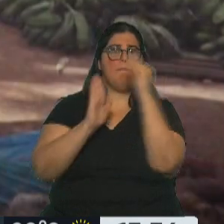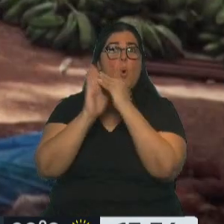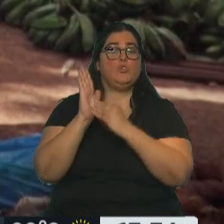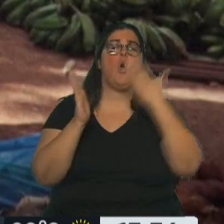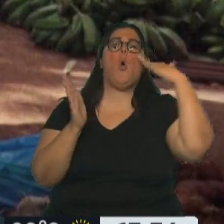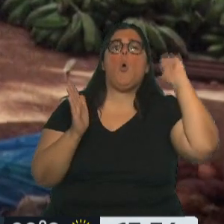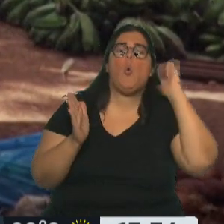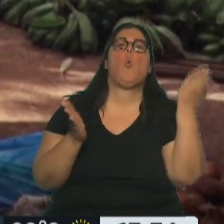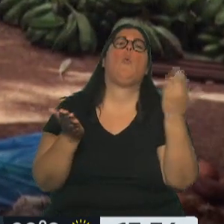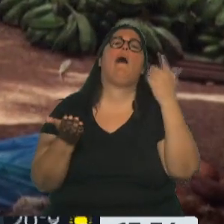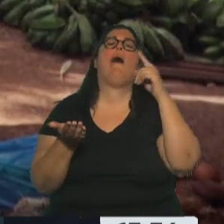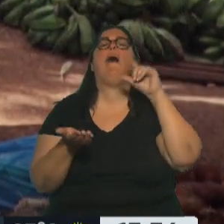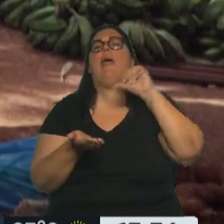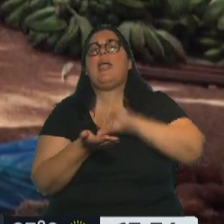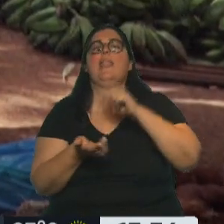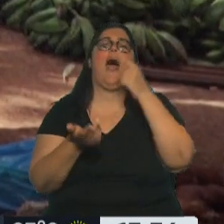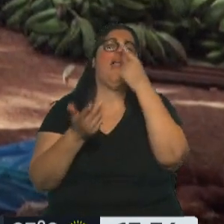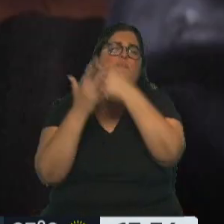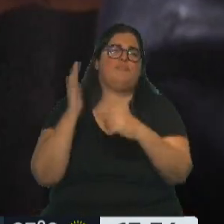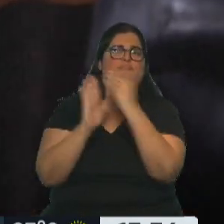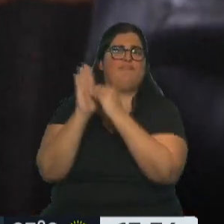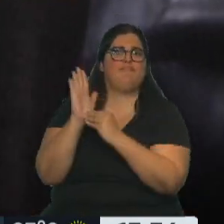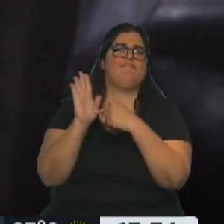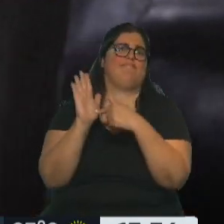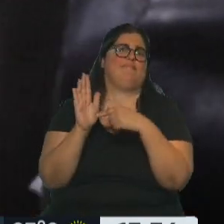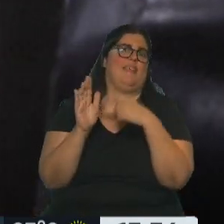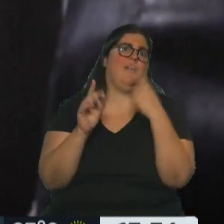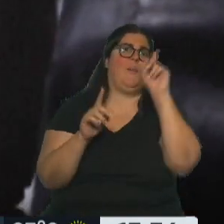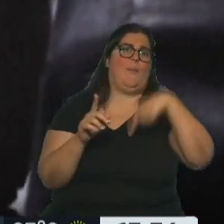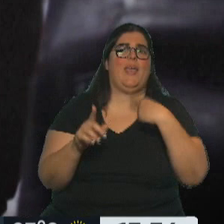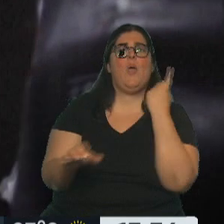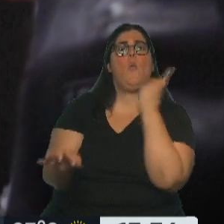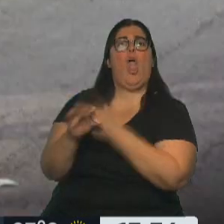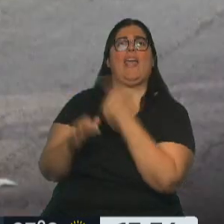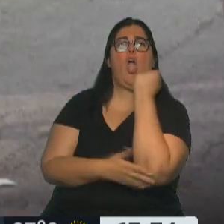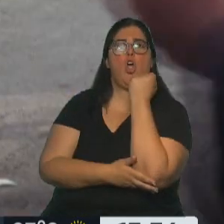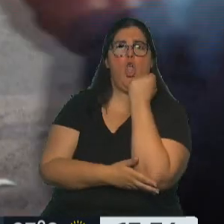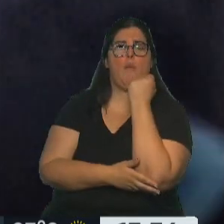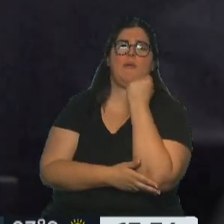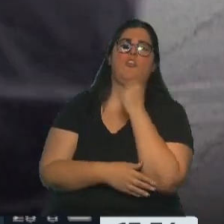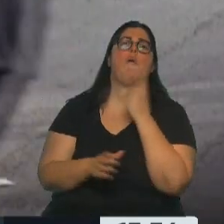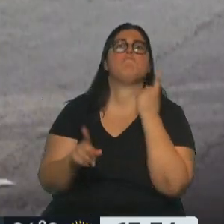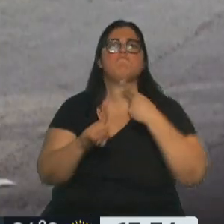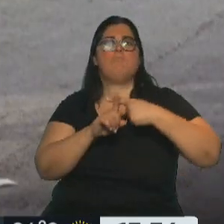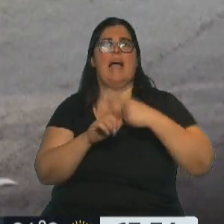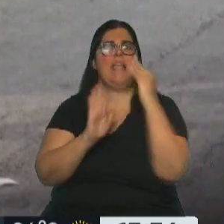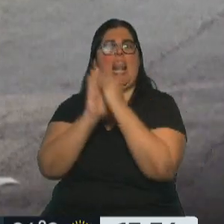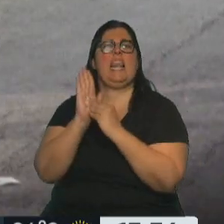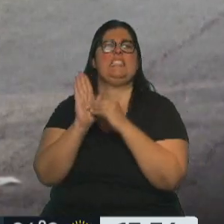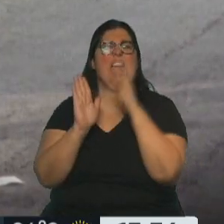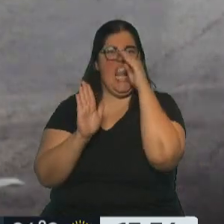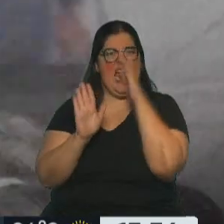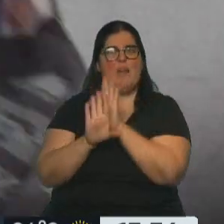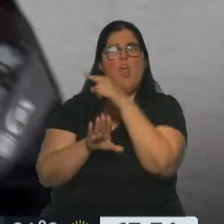Siria, lo que dispara sanciones adicionales contra la isla que se suman al histórico bloqueo económico. Un combo que